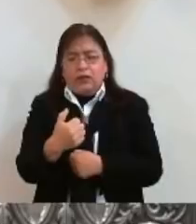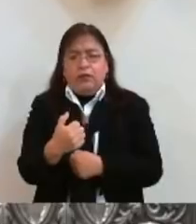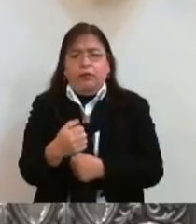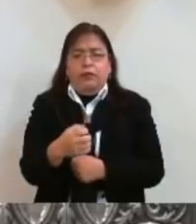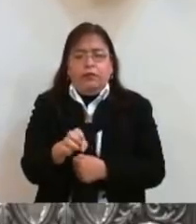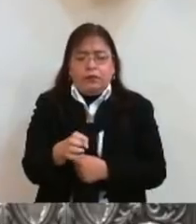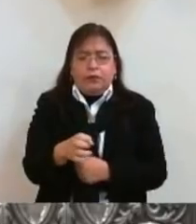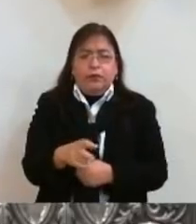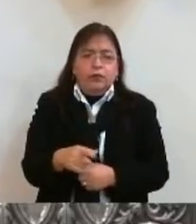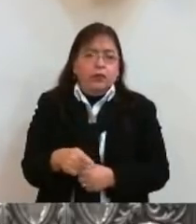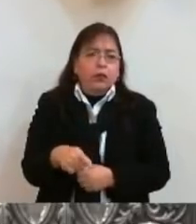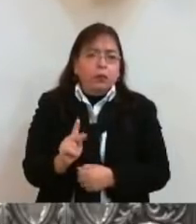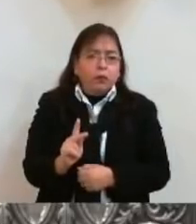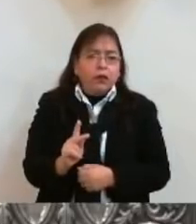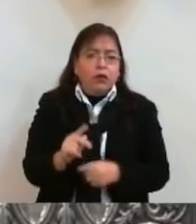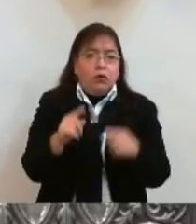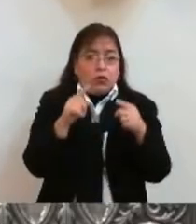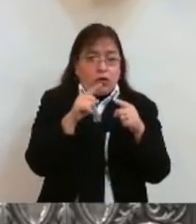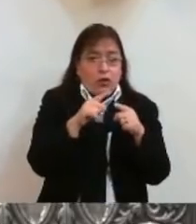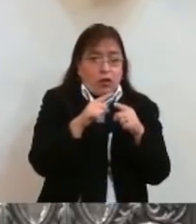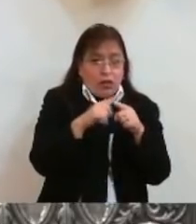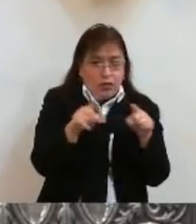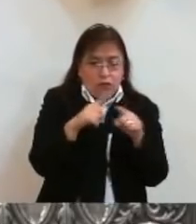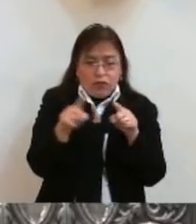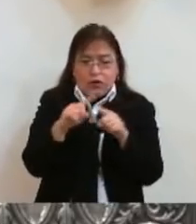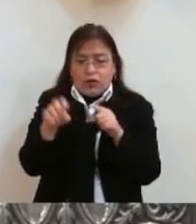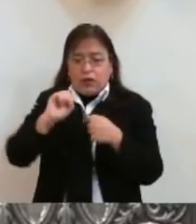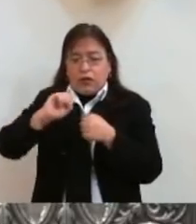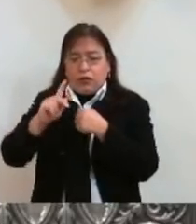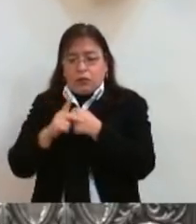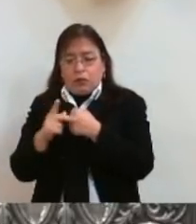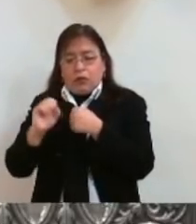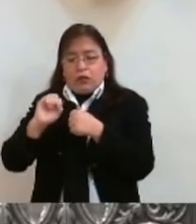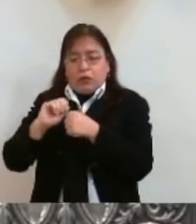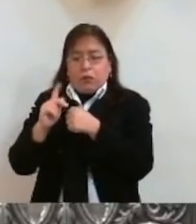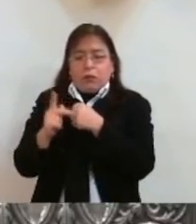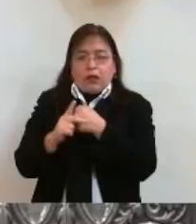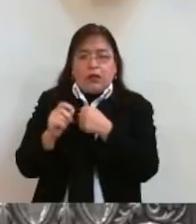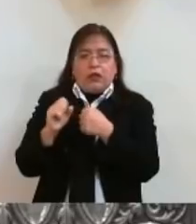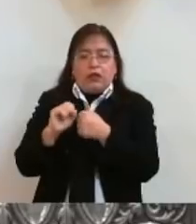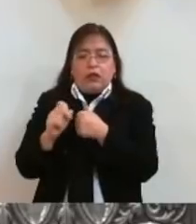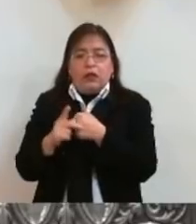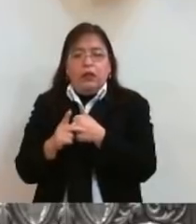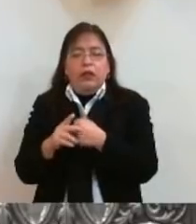donde hay otra manera de entender las fiestas religiosas,